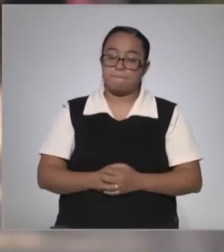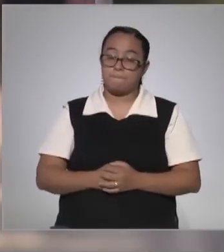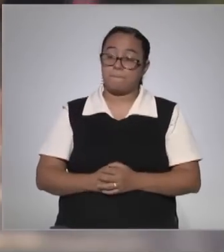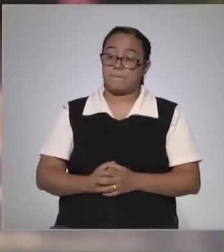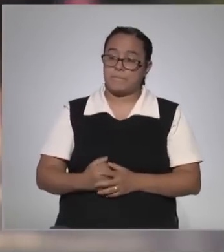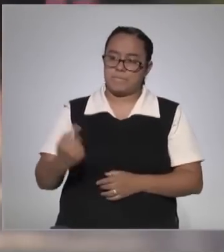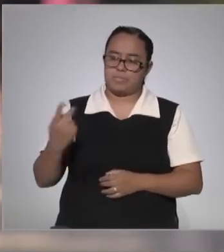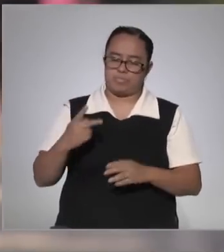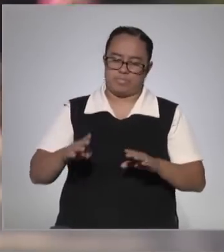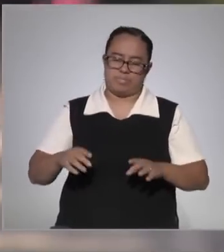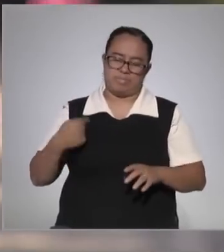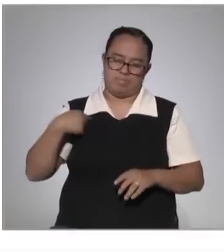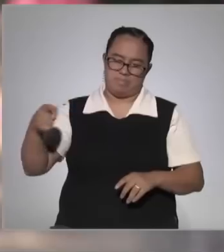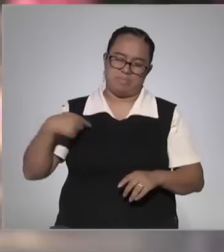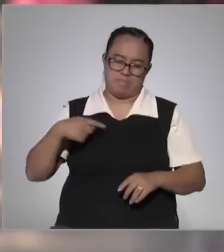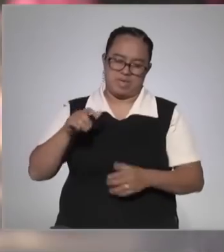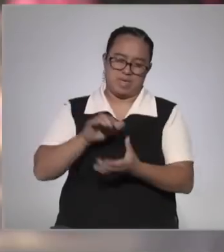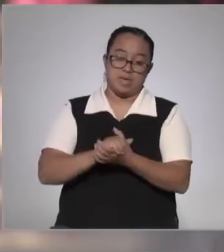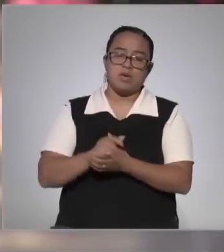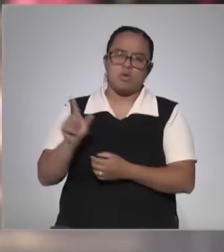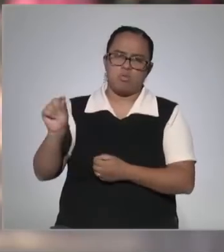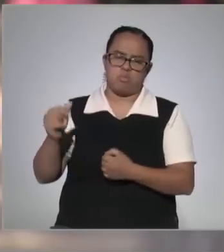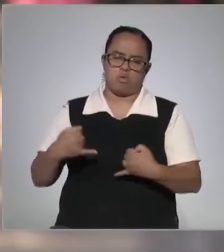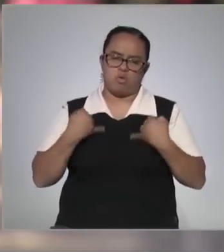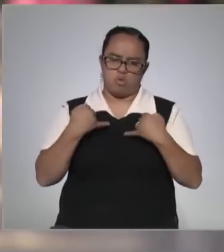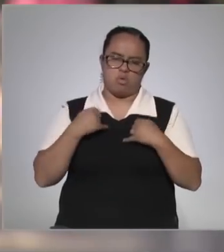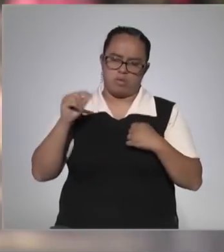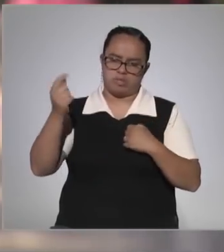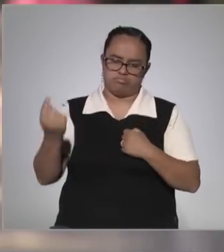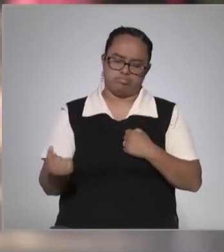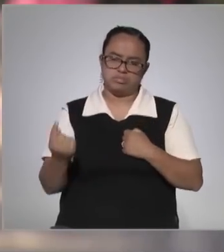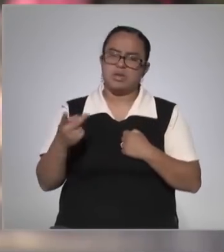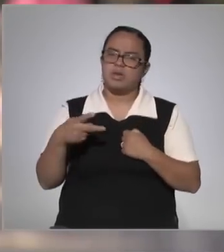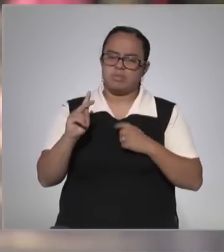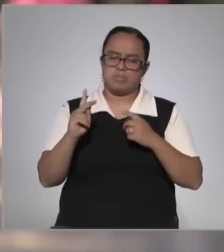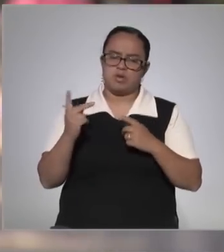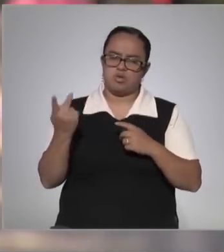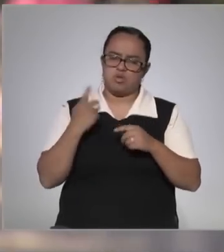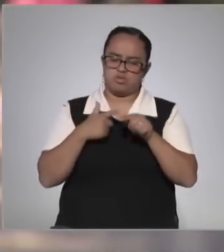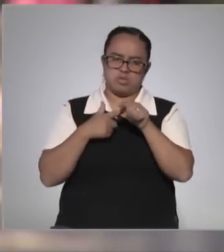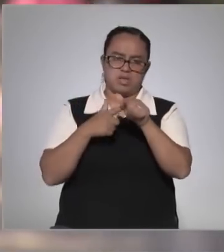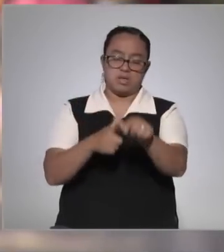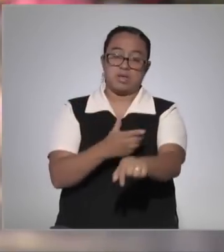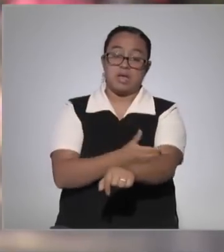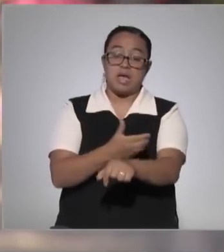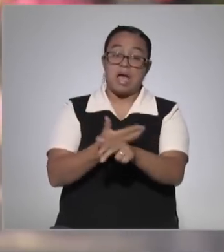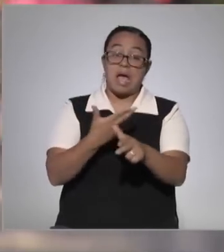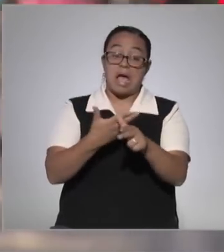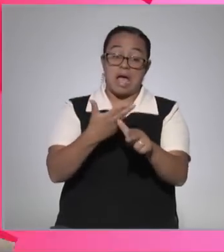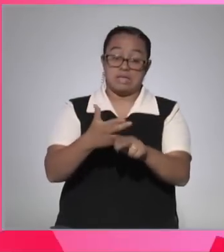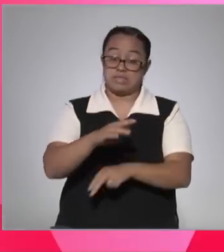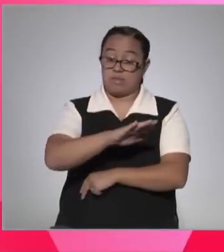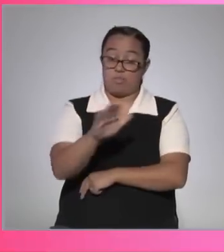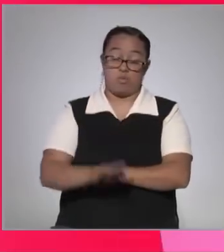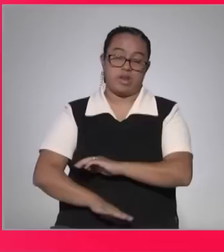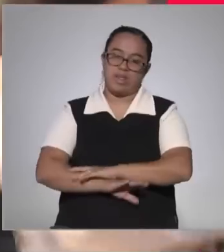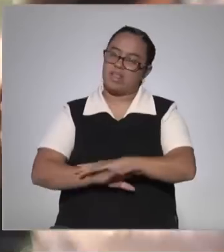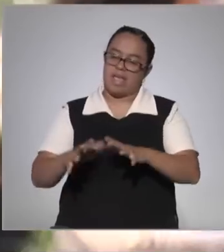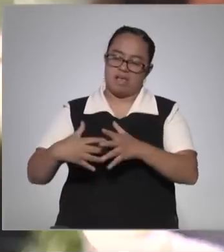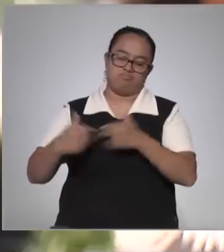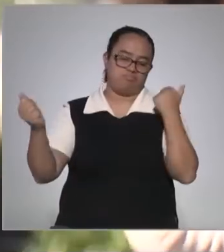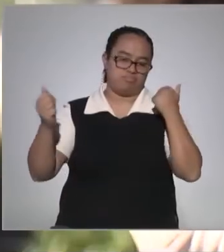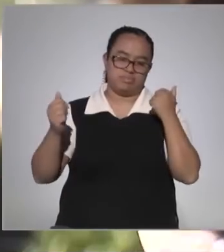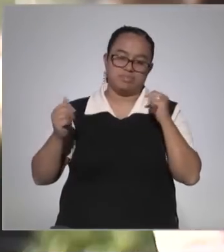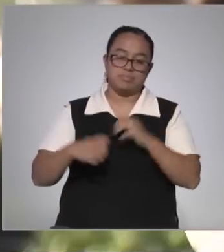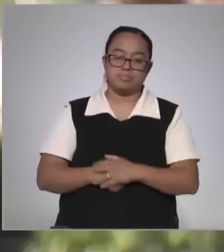es un poco más joven que yo, pero sí, acompañados hasta que la muerte nos separe.